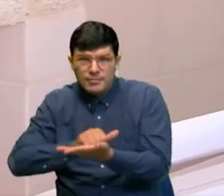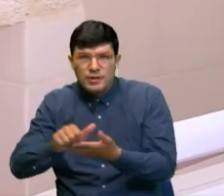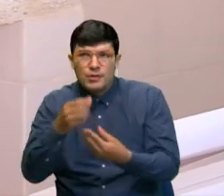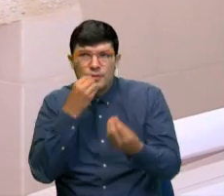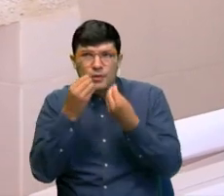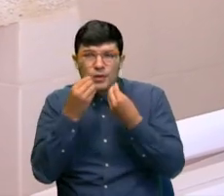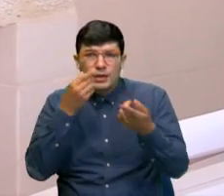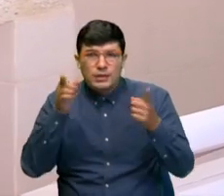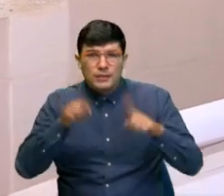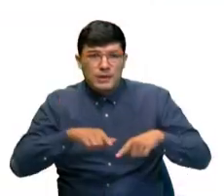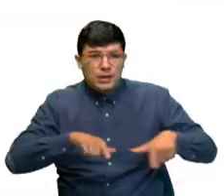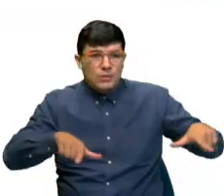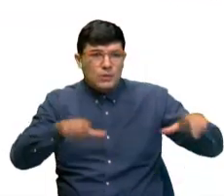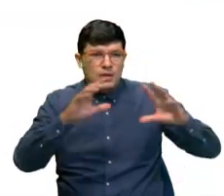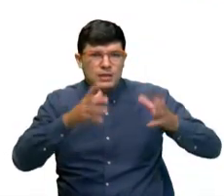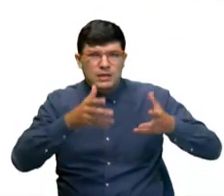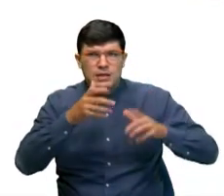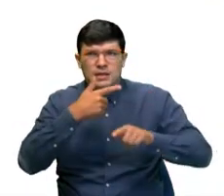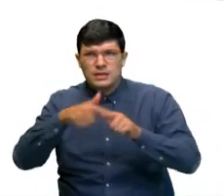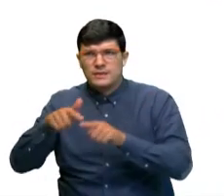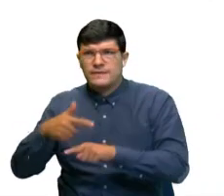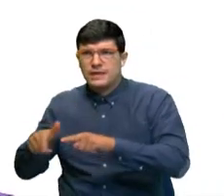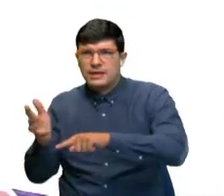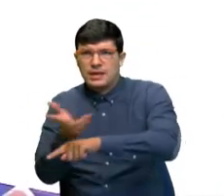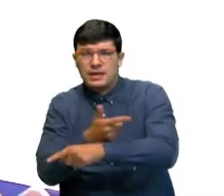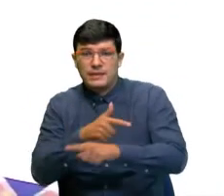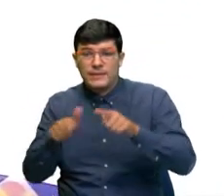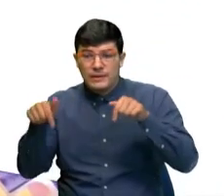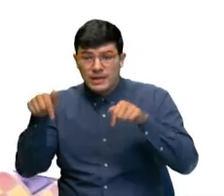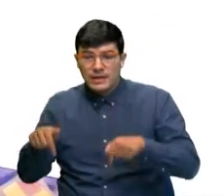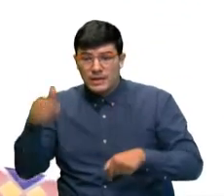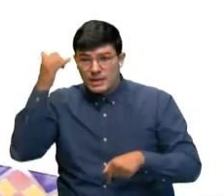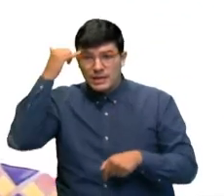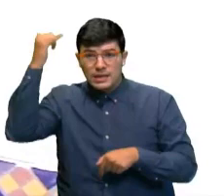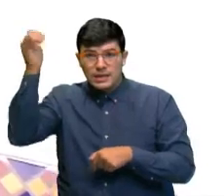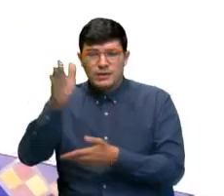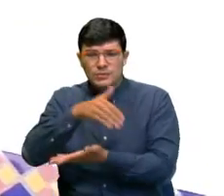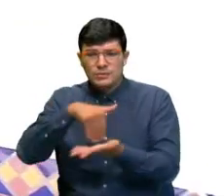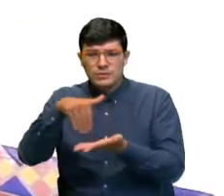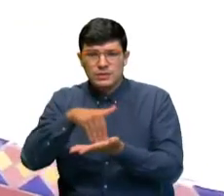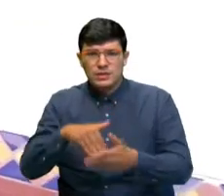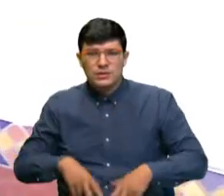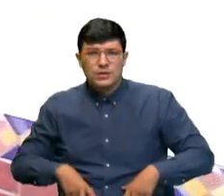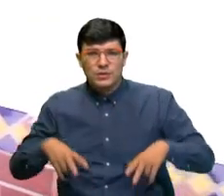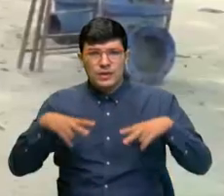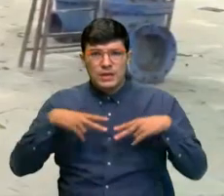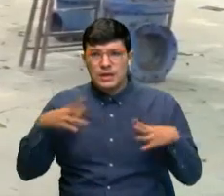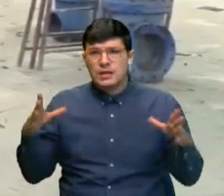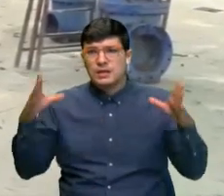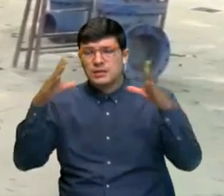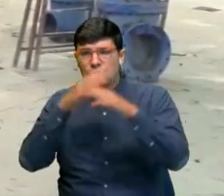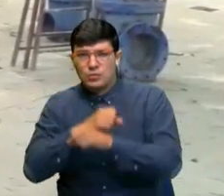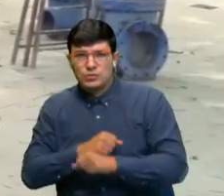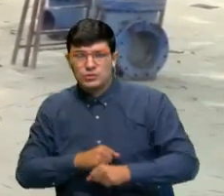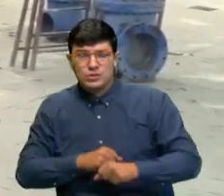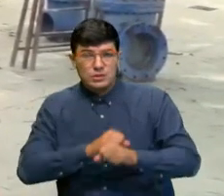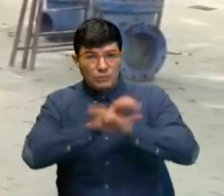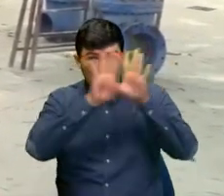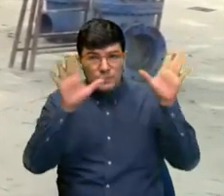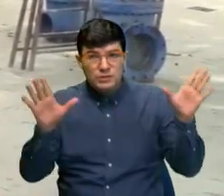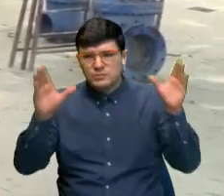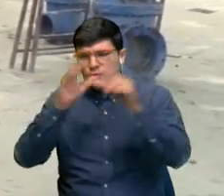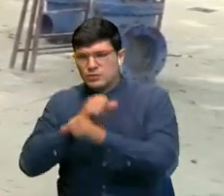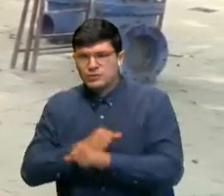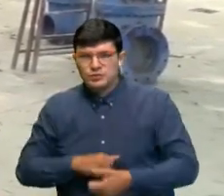aulas de capacitación en diferentes artes la idea es que éste sea un centro de día y centro noche en el día pues tenemos también un